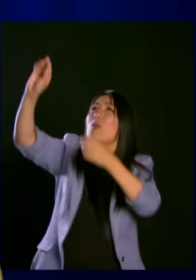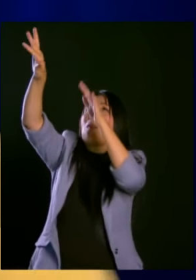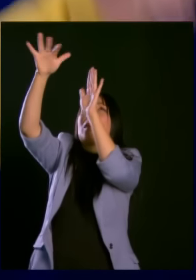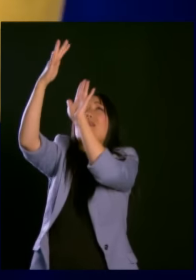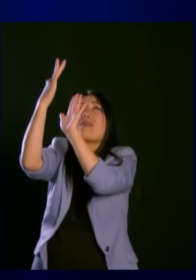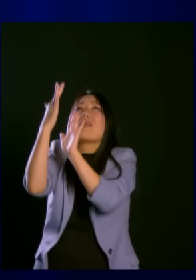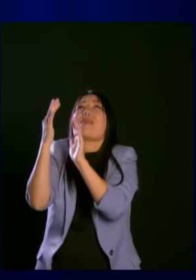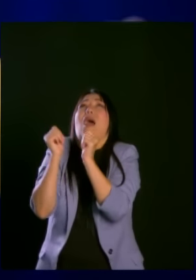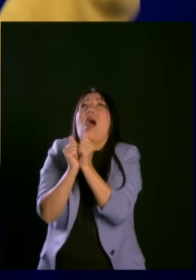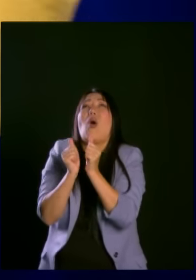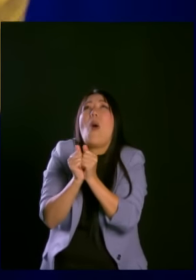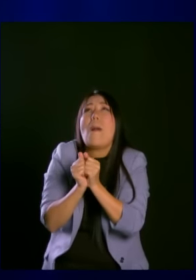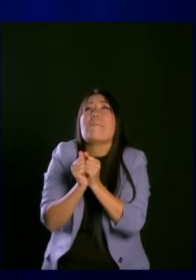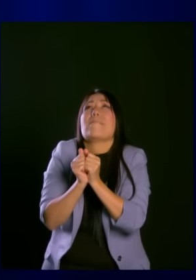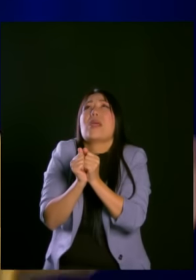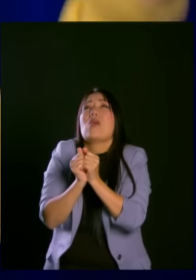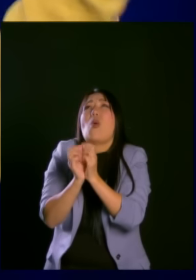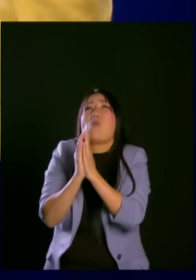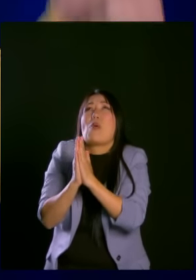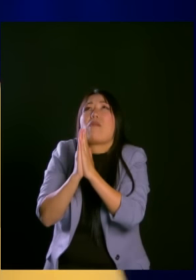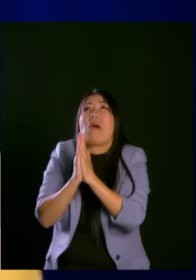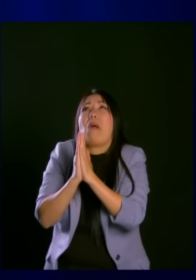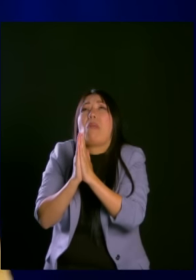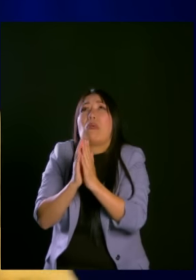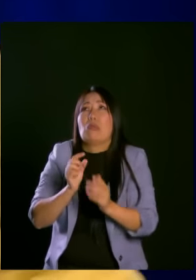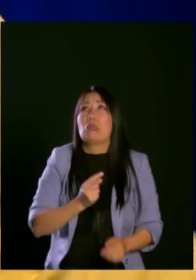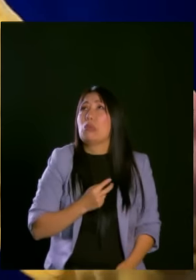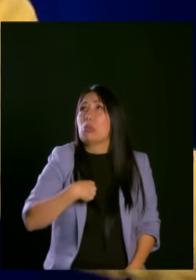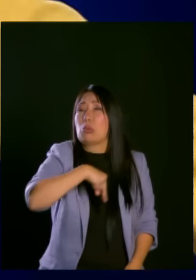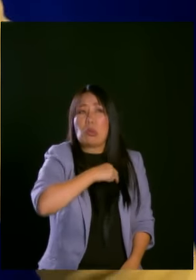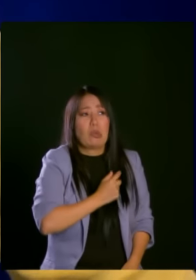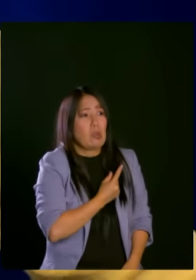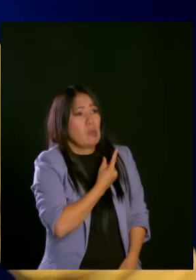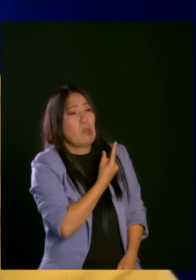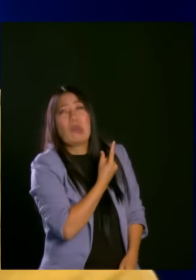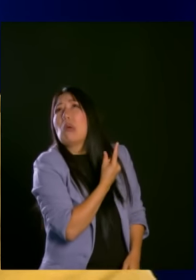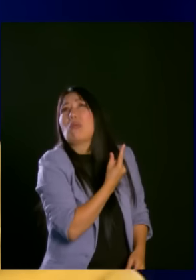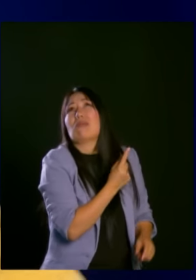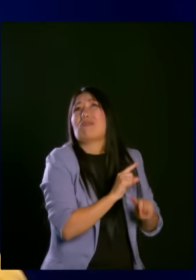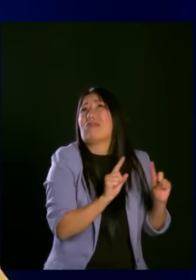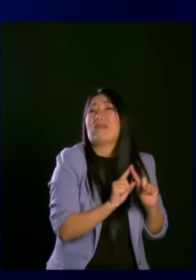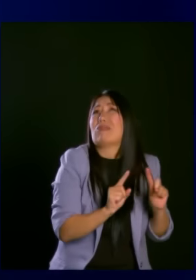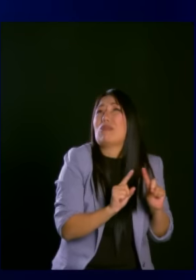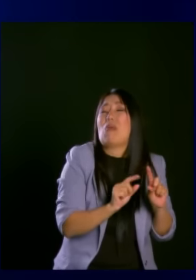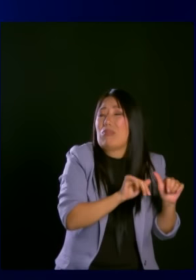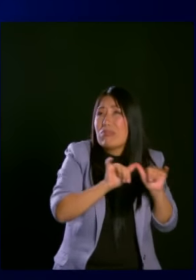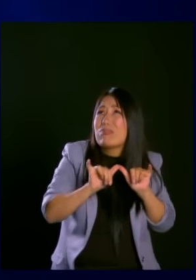conmigo, no nos saques de aquí. Punto.